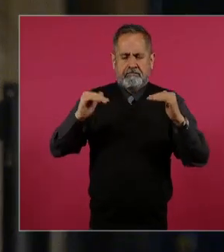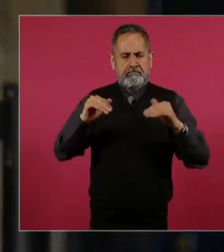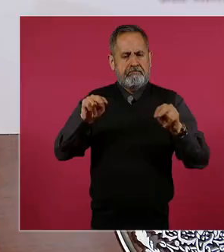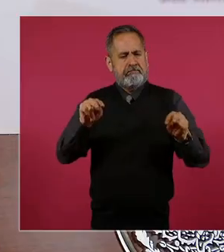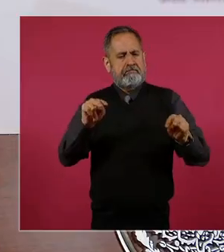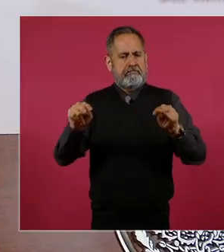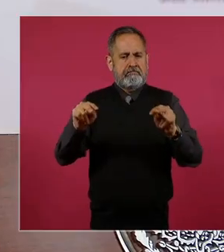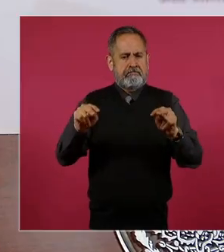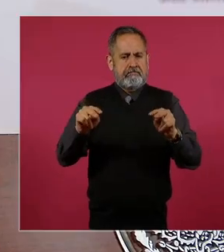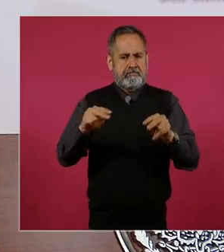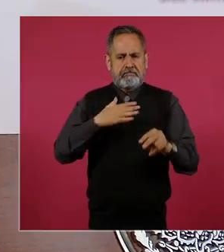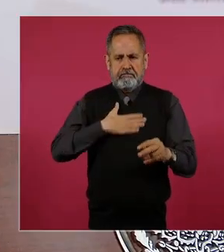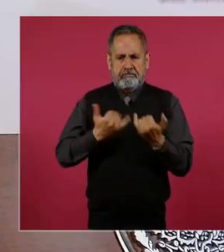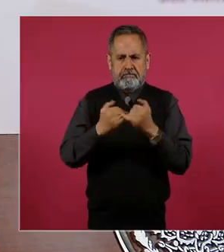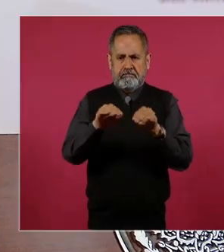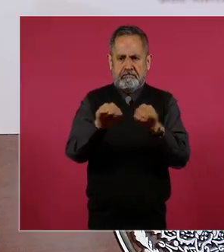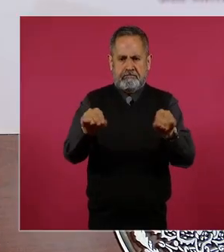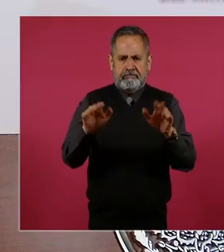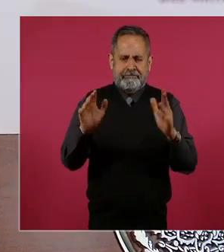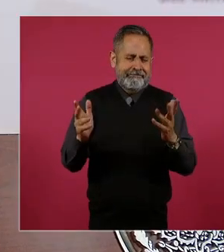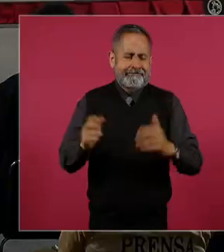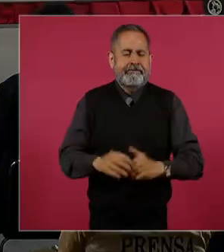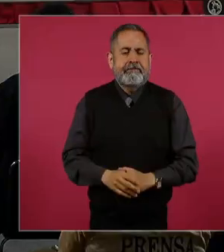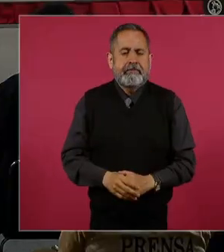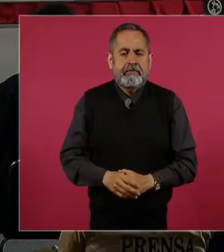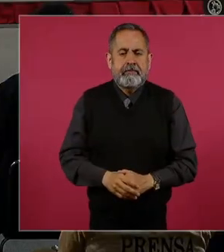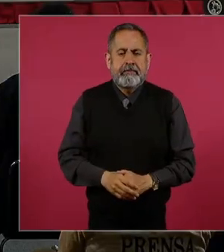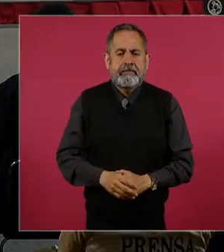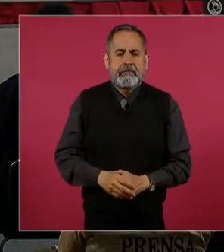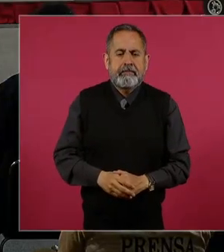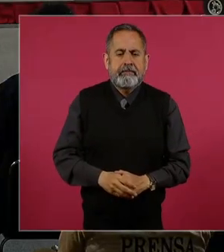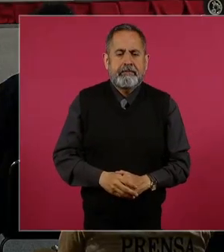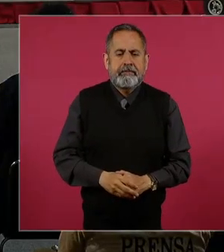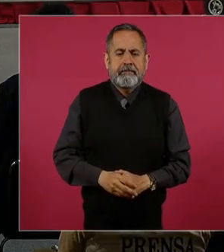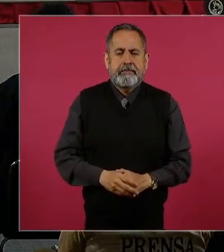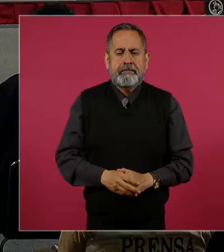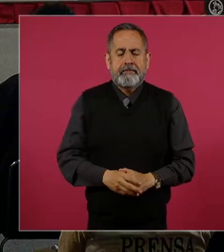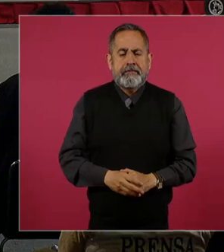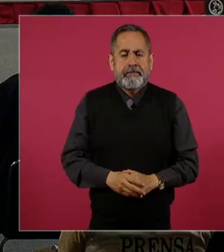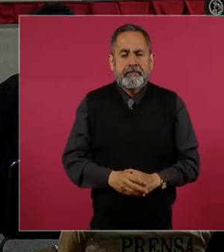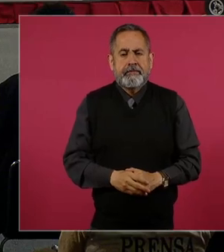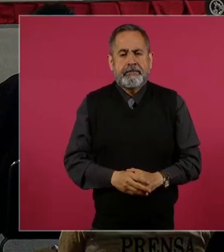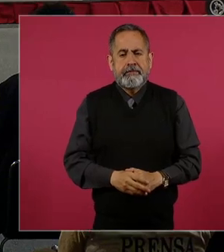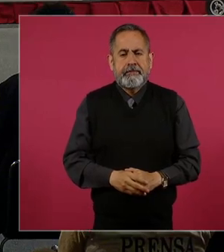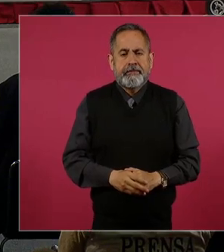porque